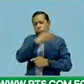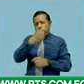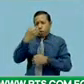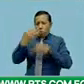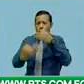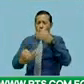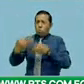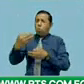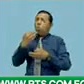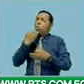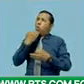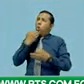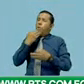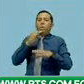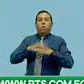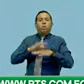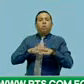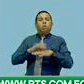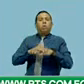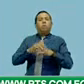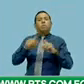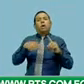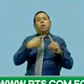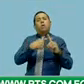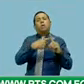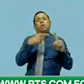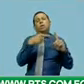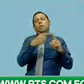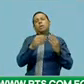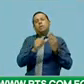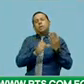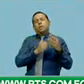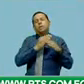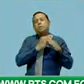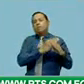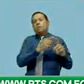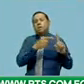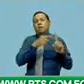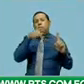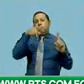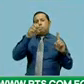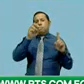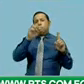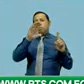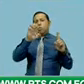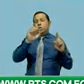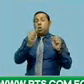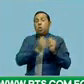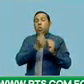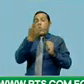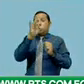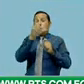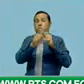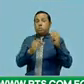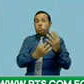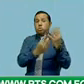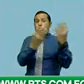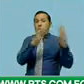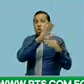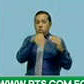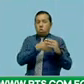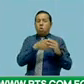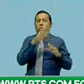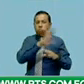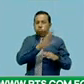caso por presunto delito de peculado en contra del exministro de Defensa, Javier Ponce, y 18 personas más. Esas investigaciones que es importante